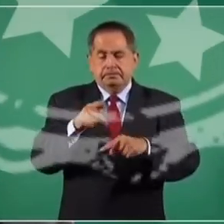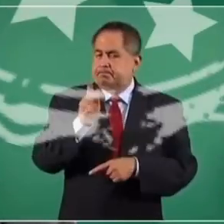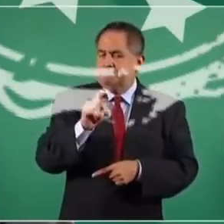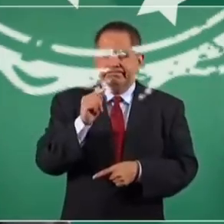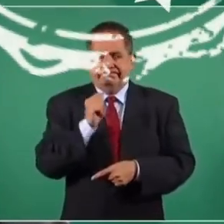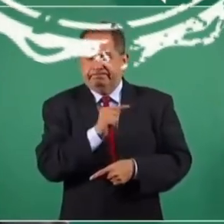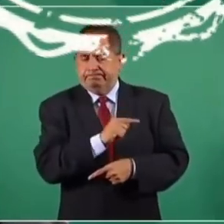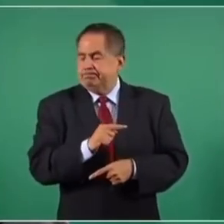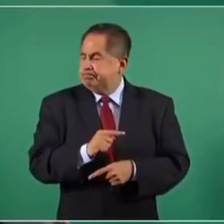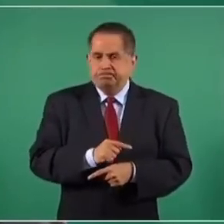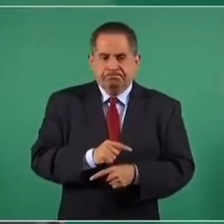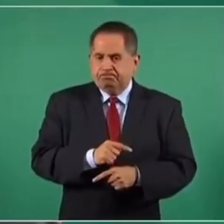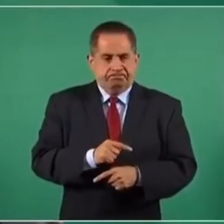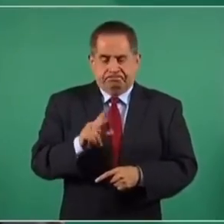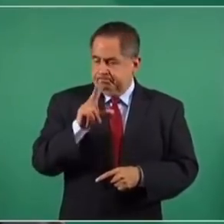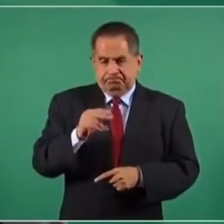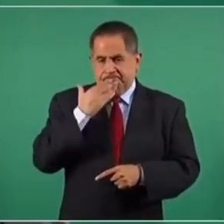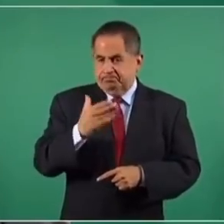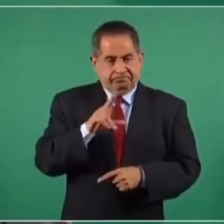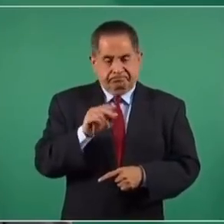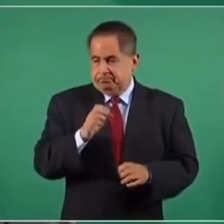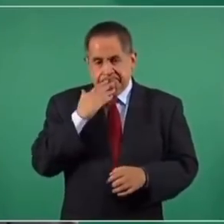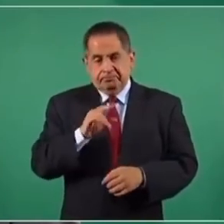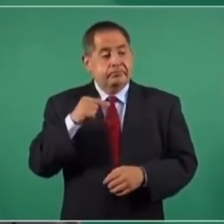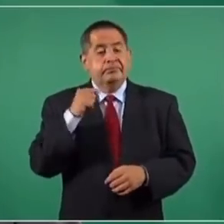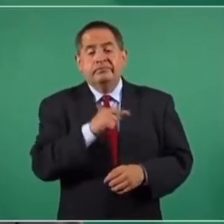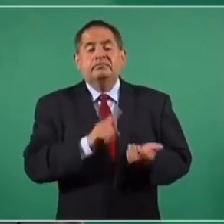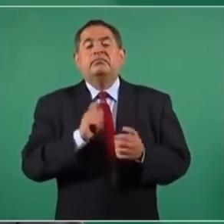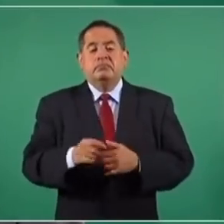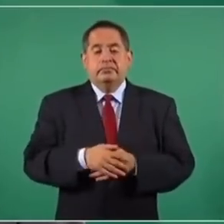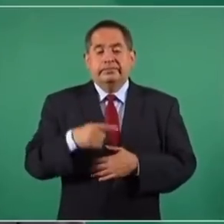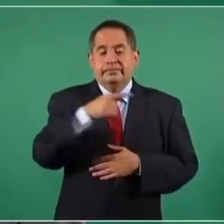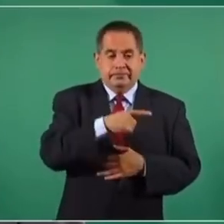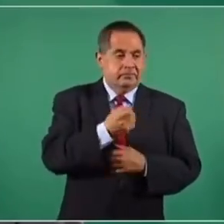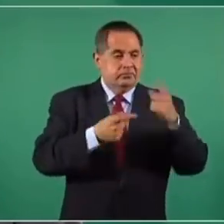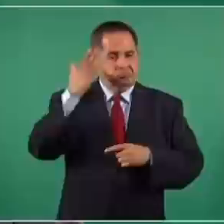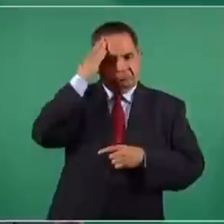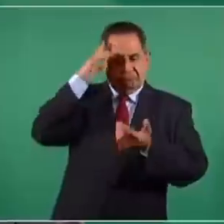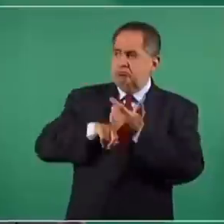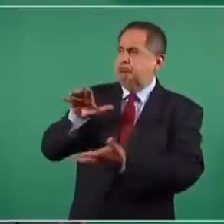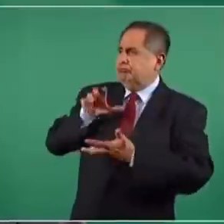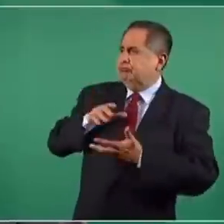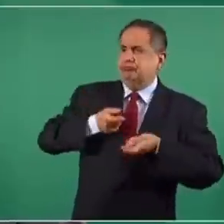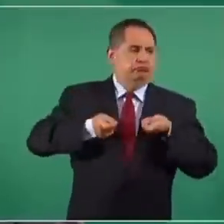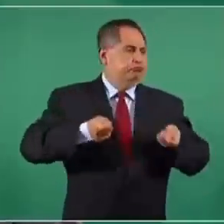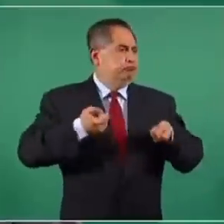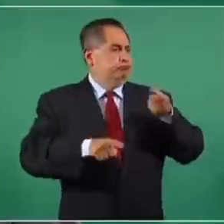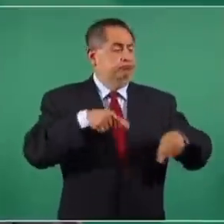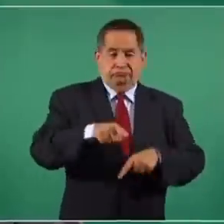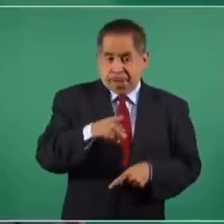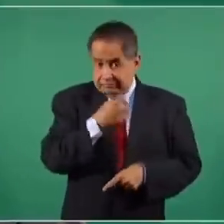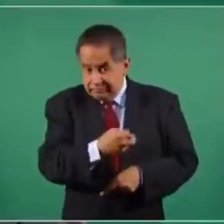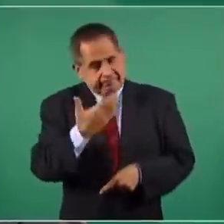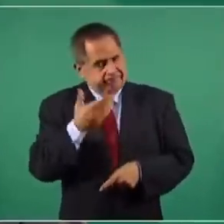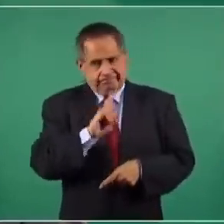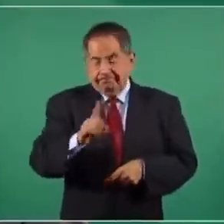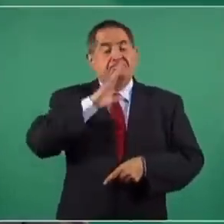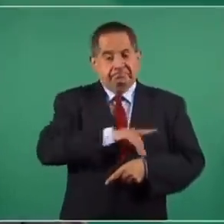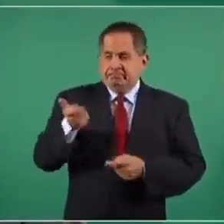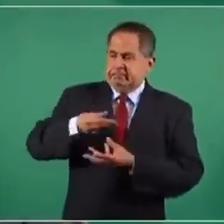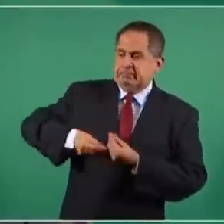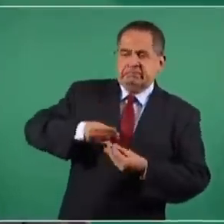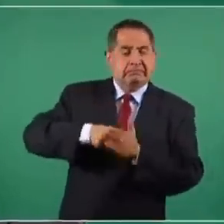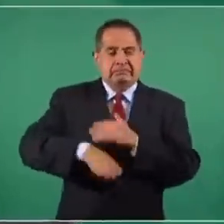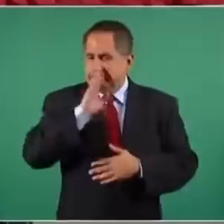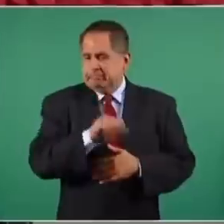No, es correcto de que haya ese tipo de cacicazgos al interior de las escuelas, con mal manejo de